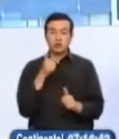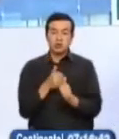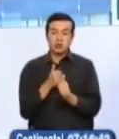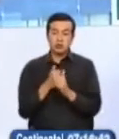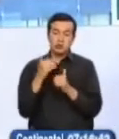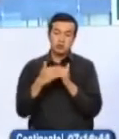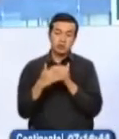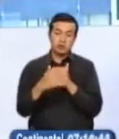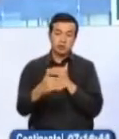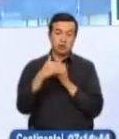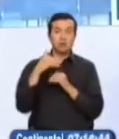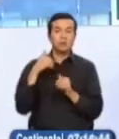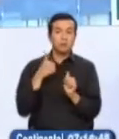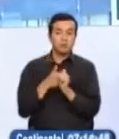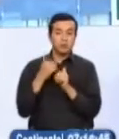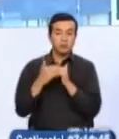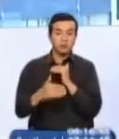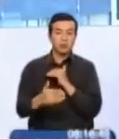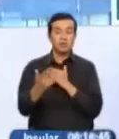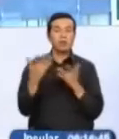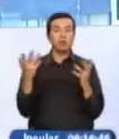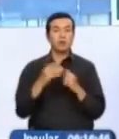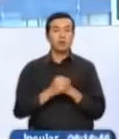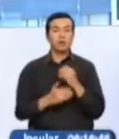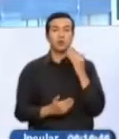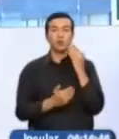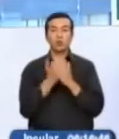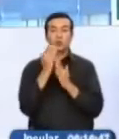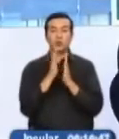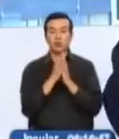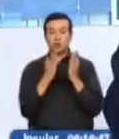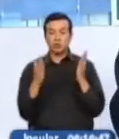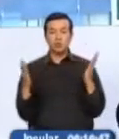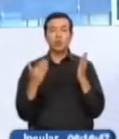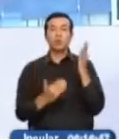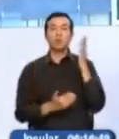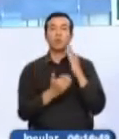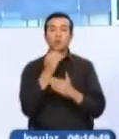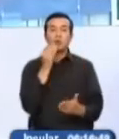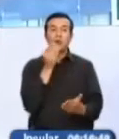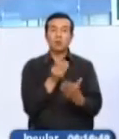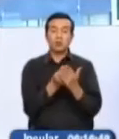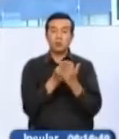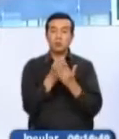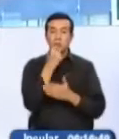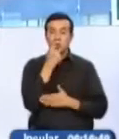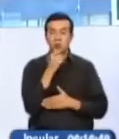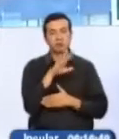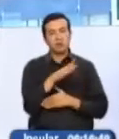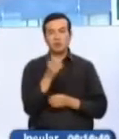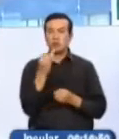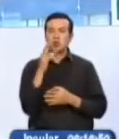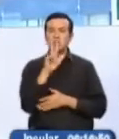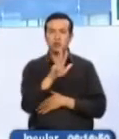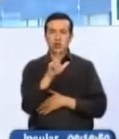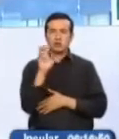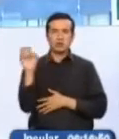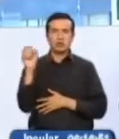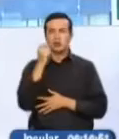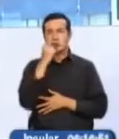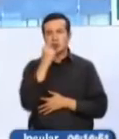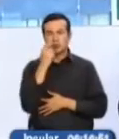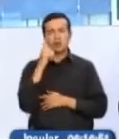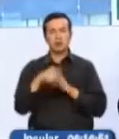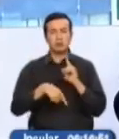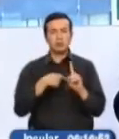en los próximos meses un nuevo portafolio se subastará un nuevo portafolio de medicamentos aproximadamente 300 medicinas